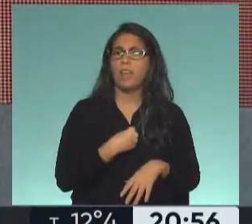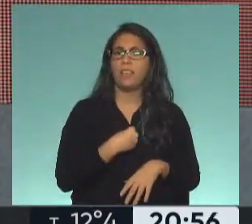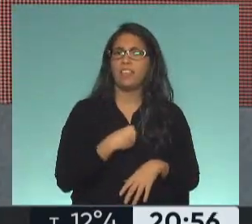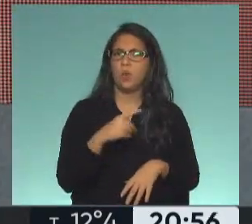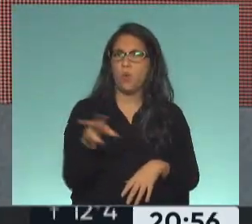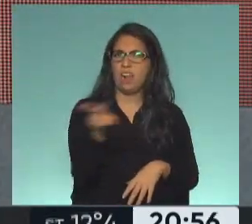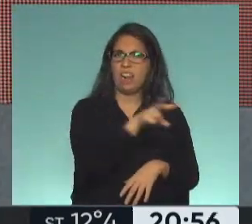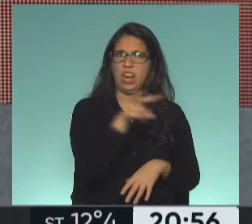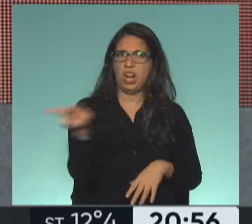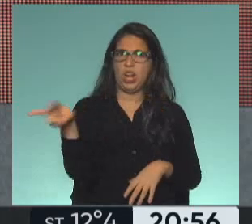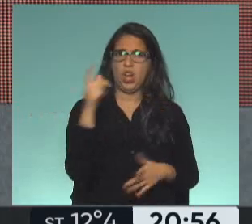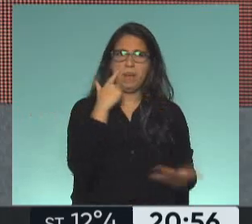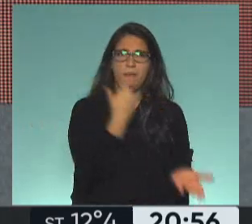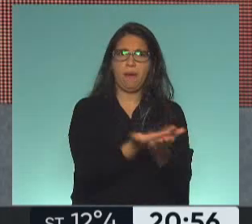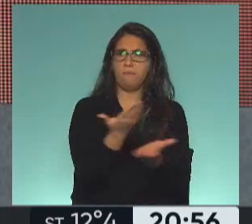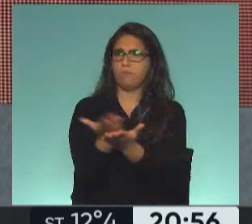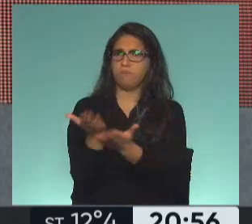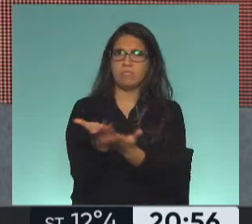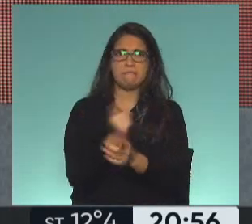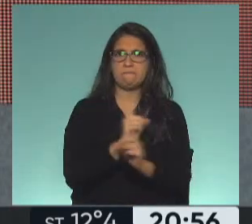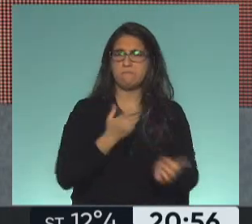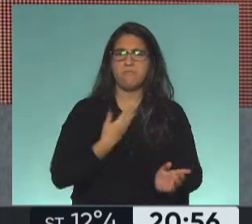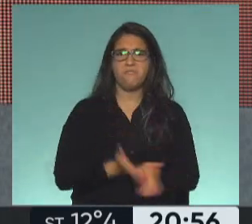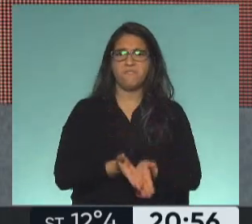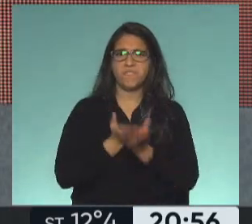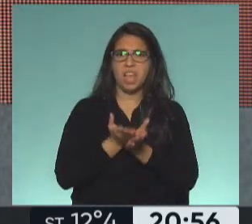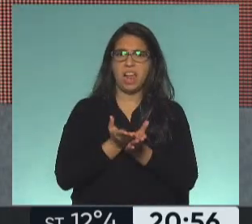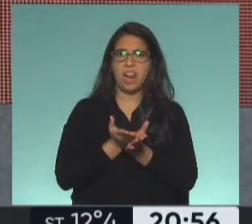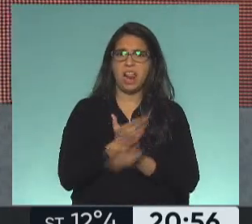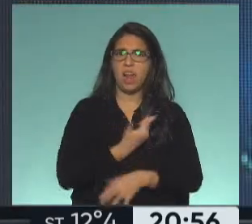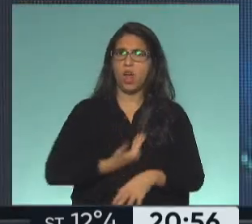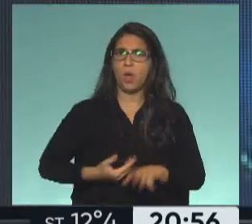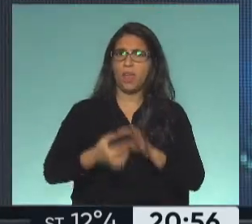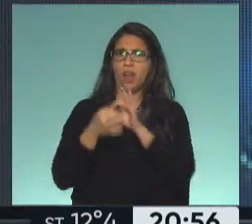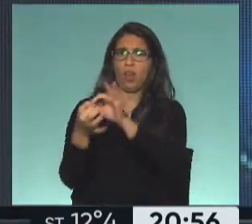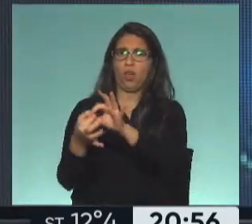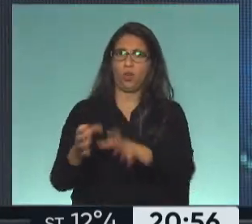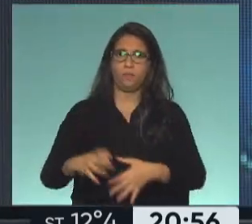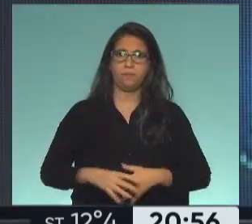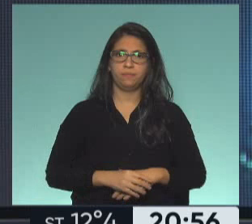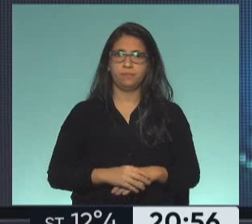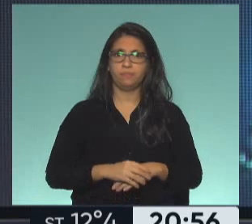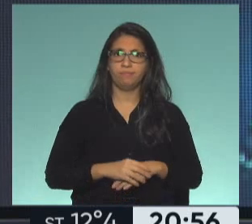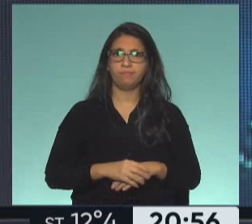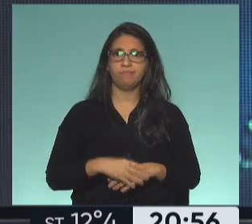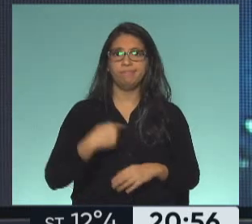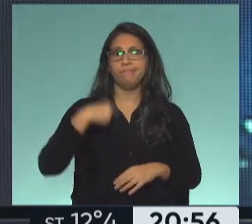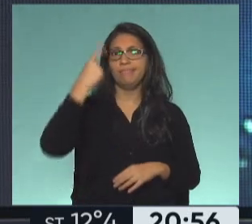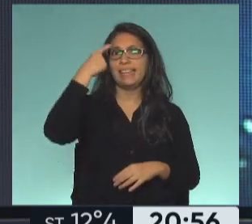no me interesa todo lo que me están ofreciendo y sigo fiel al partido gobernante? Yo lo que creo que